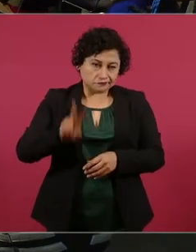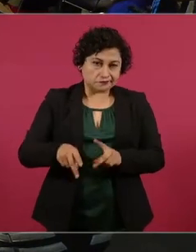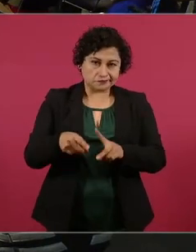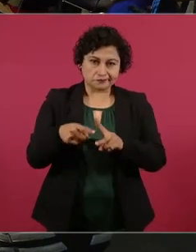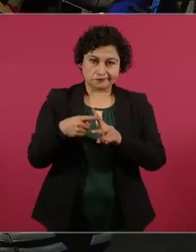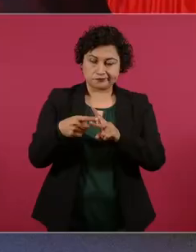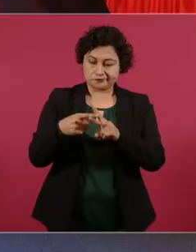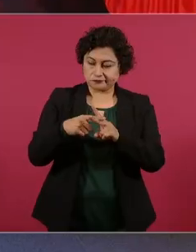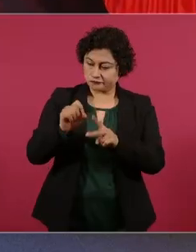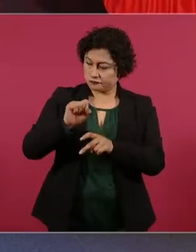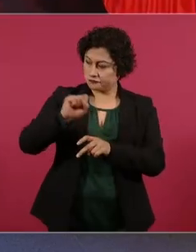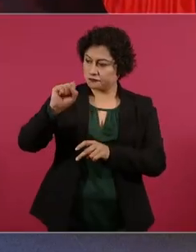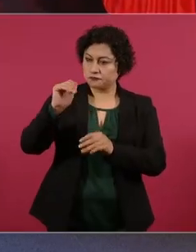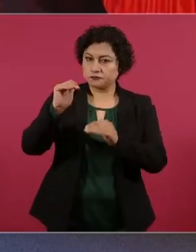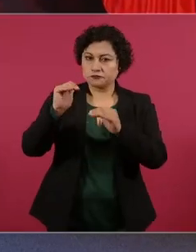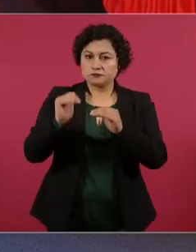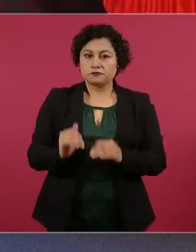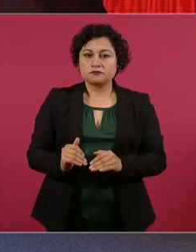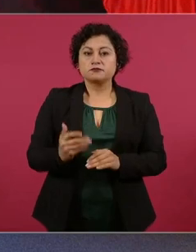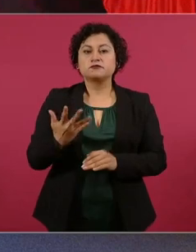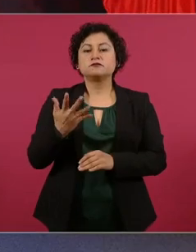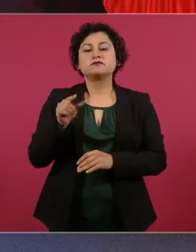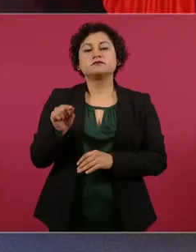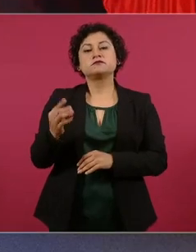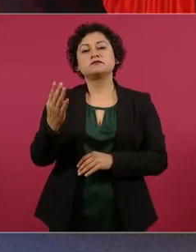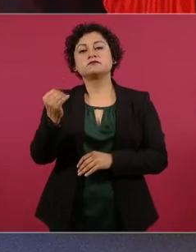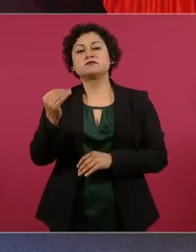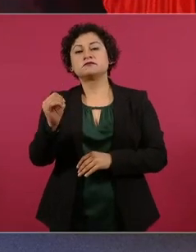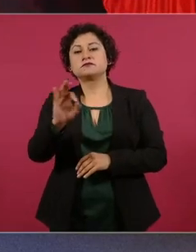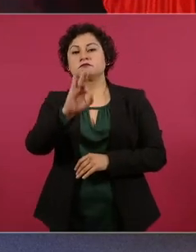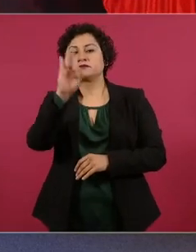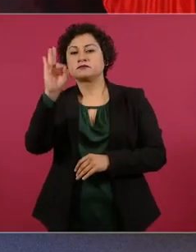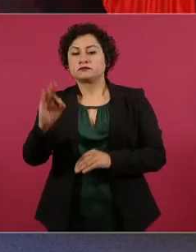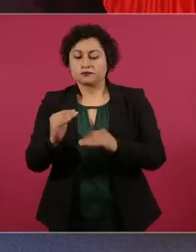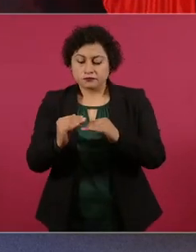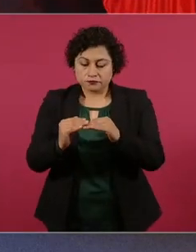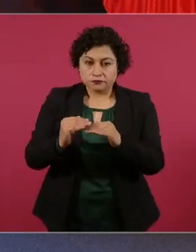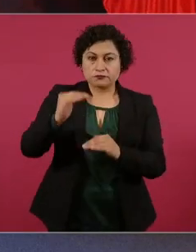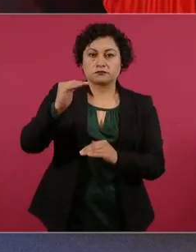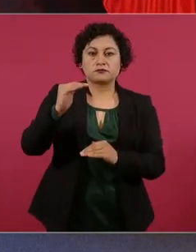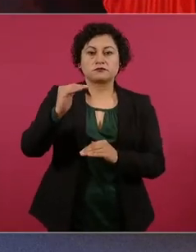es 5.9% de incremento.